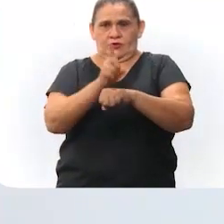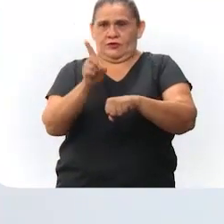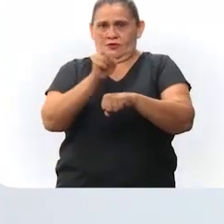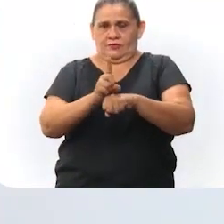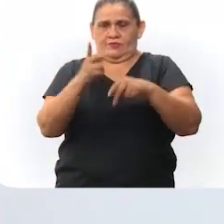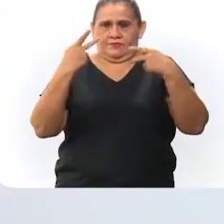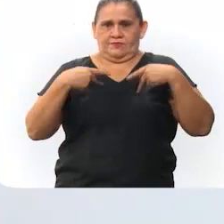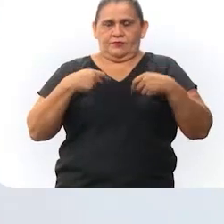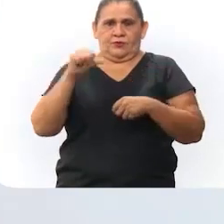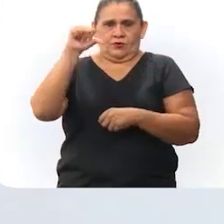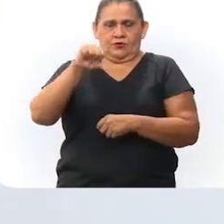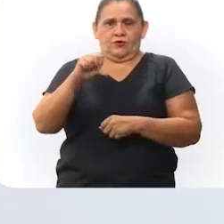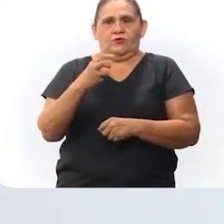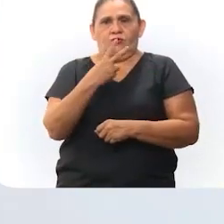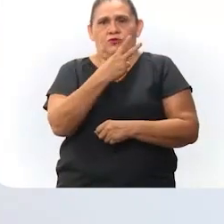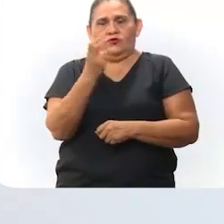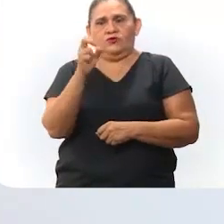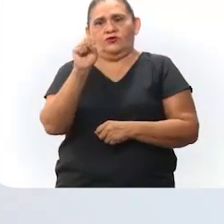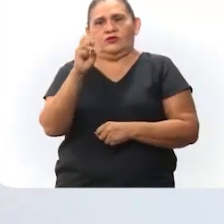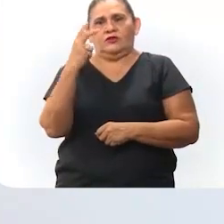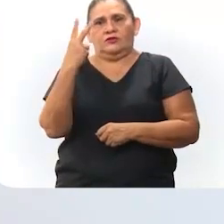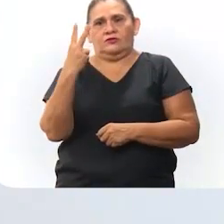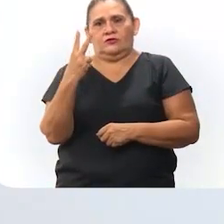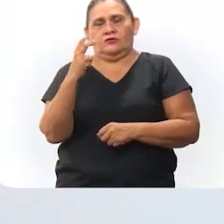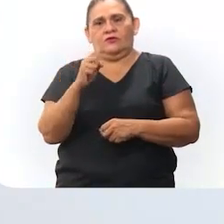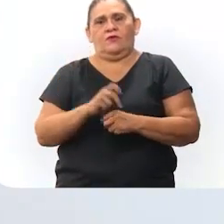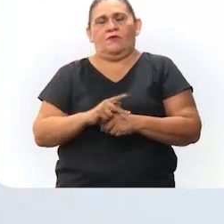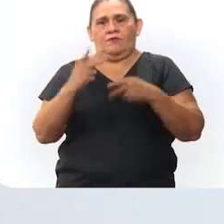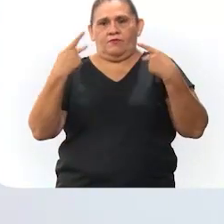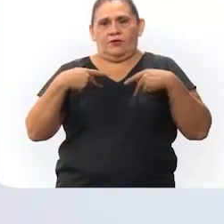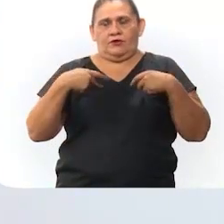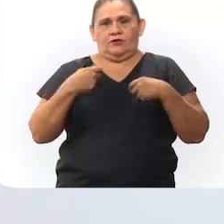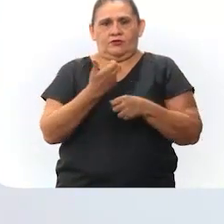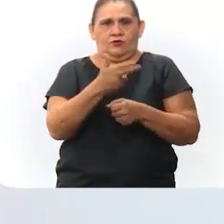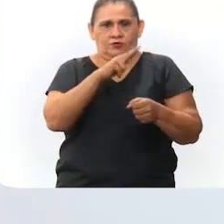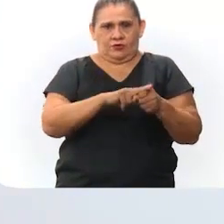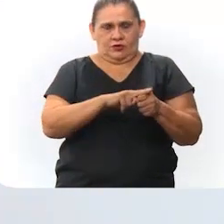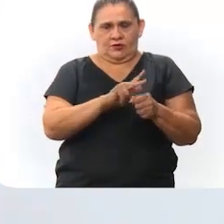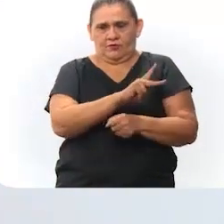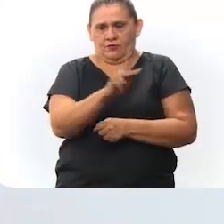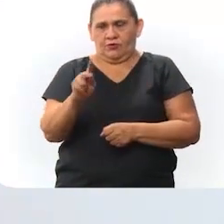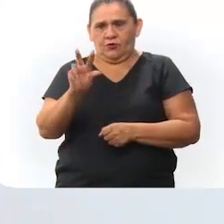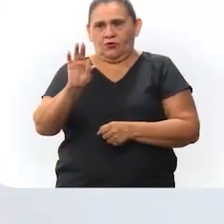diarios. El día de hoy tenemos 262 pacientes en hospitales públicos.